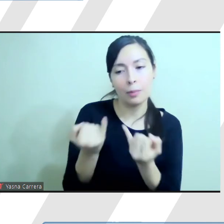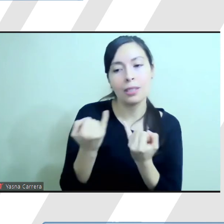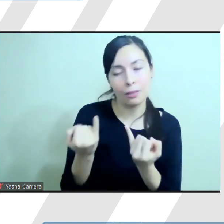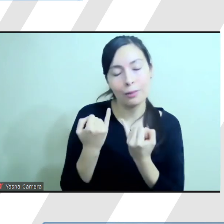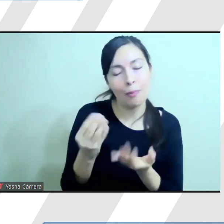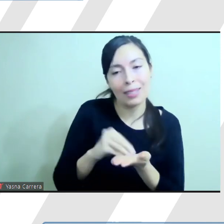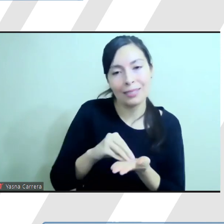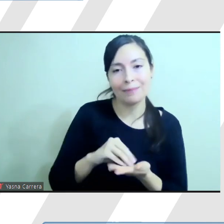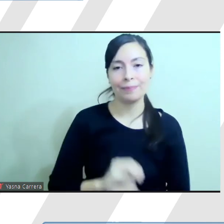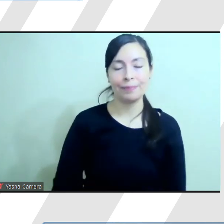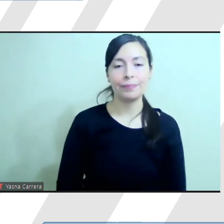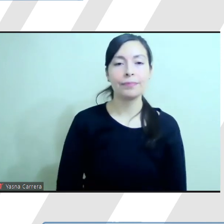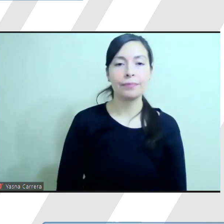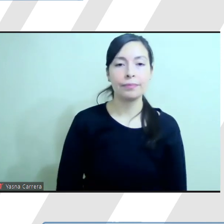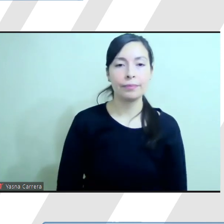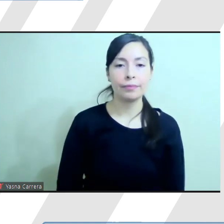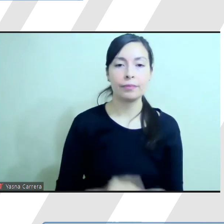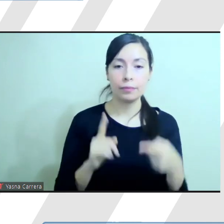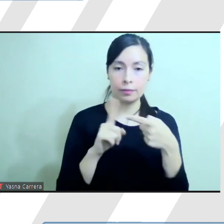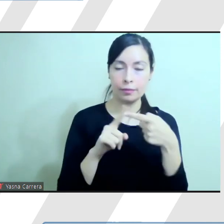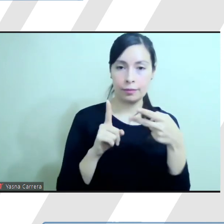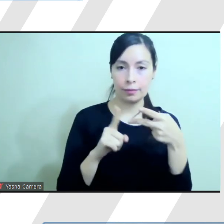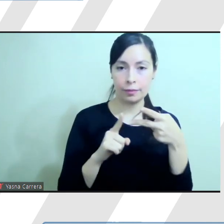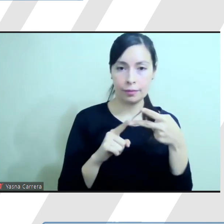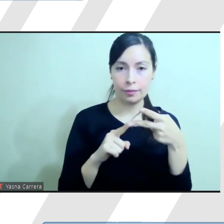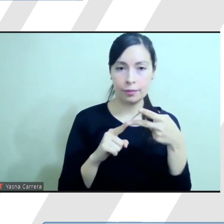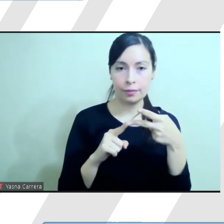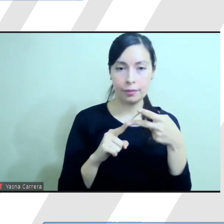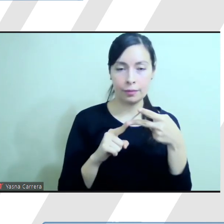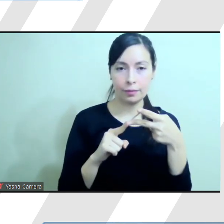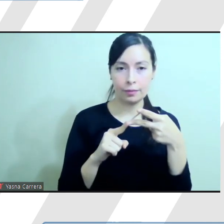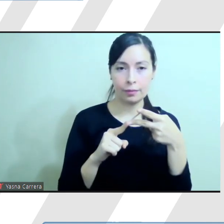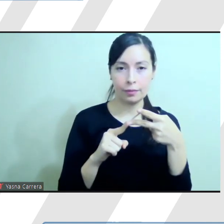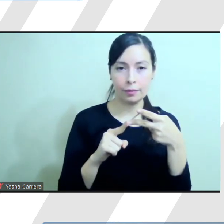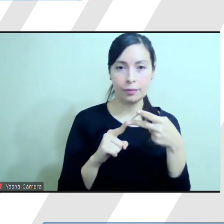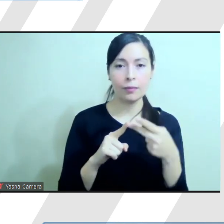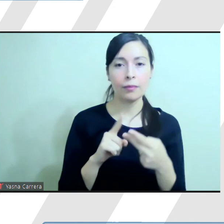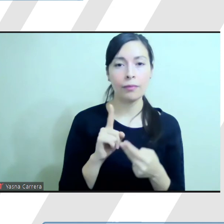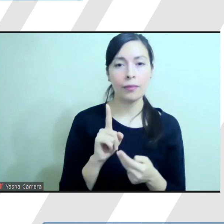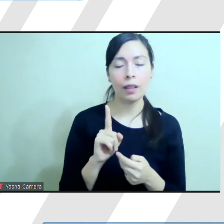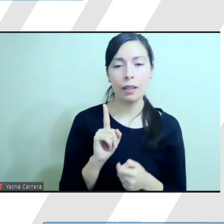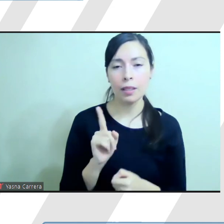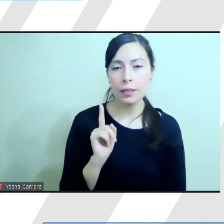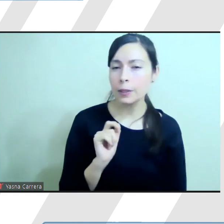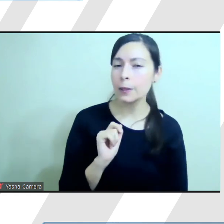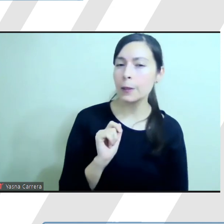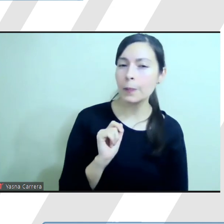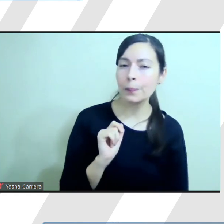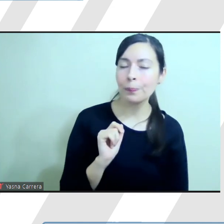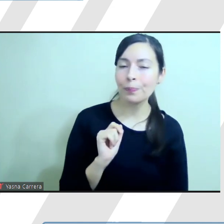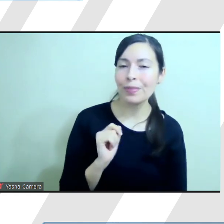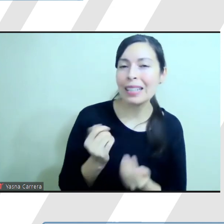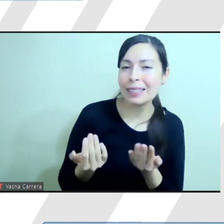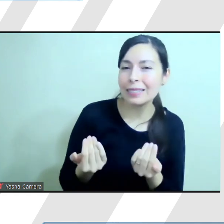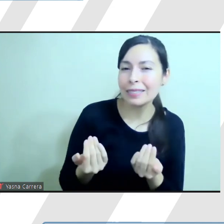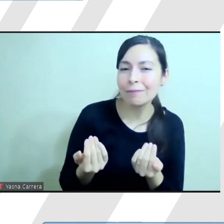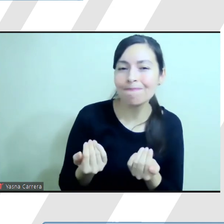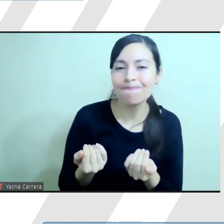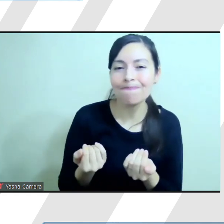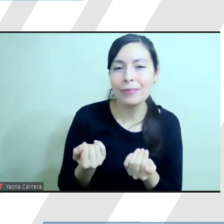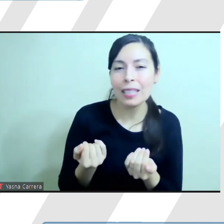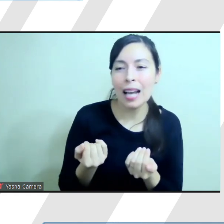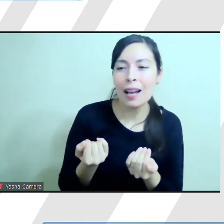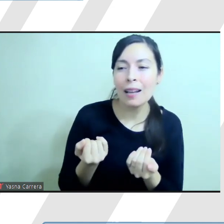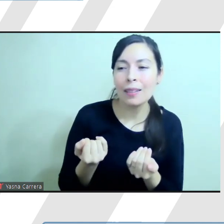información. Un segundo punto que realmente no solamente requiere esperar a pospandemia,